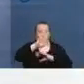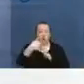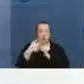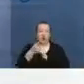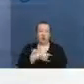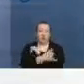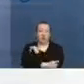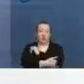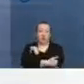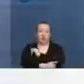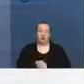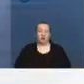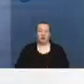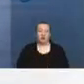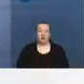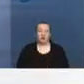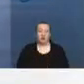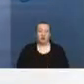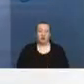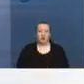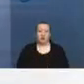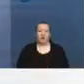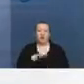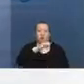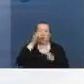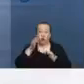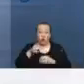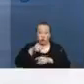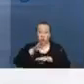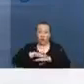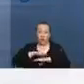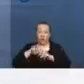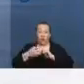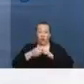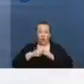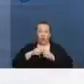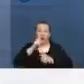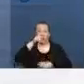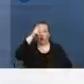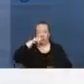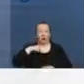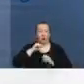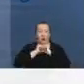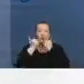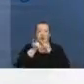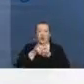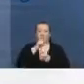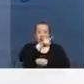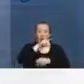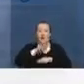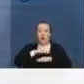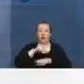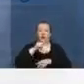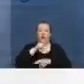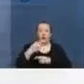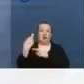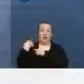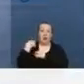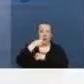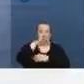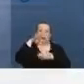ser contactes es que existe esa figura parlamentaria nuestro régimen presidencial que es son las elecciones